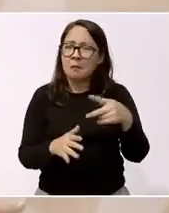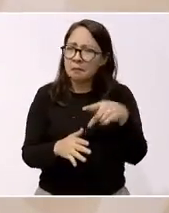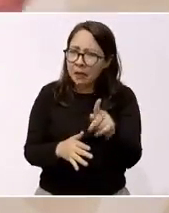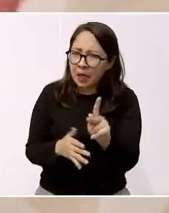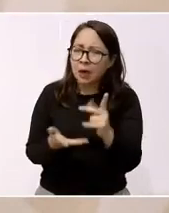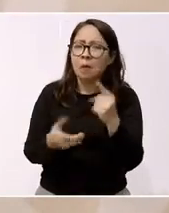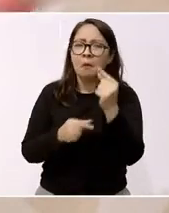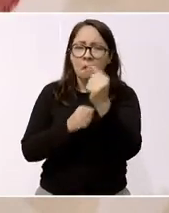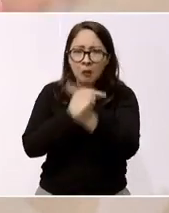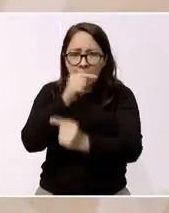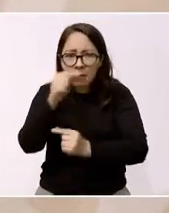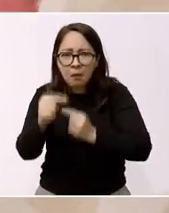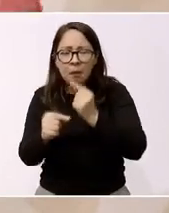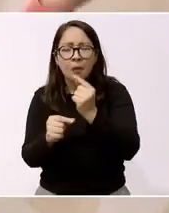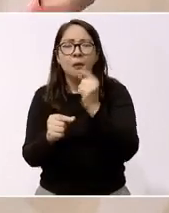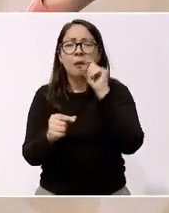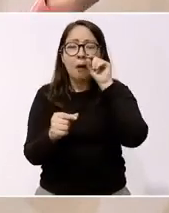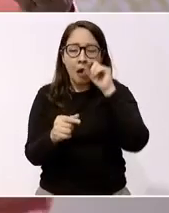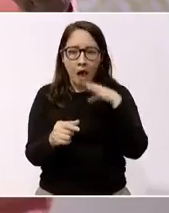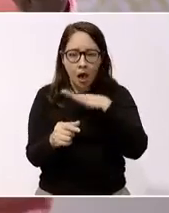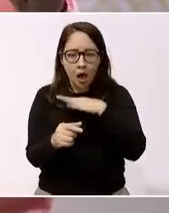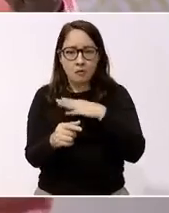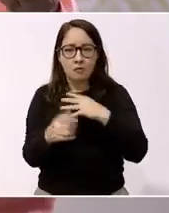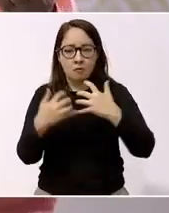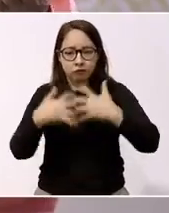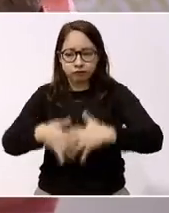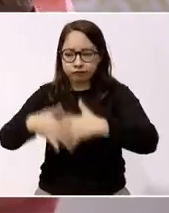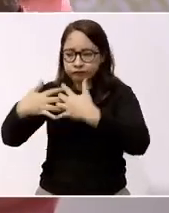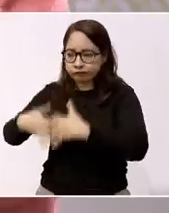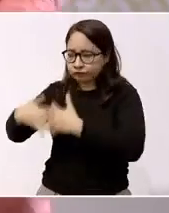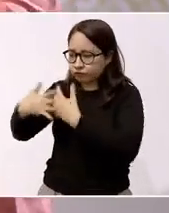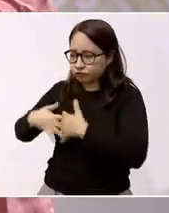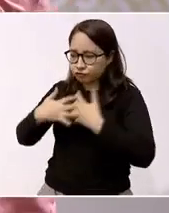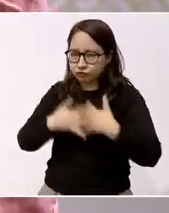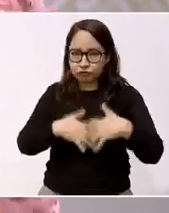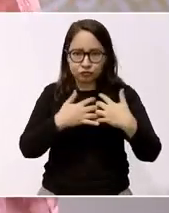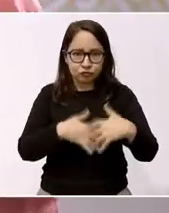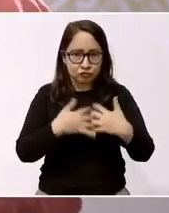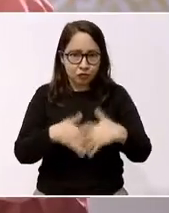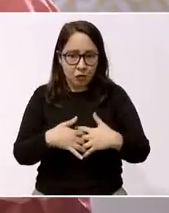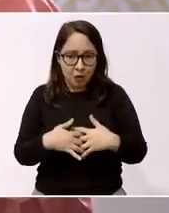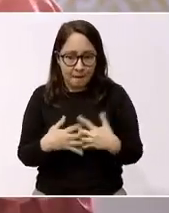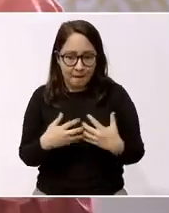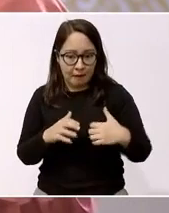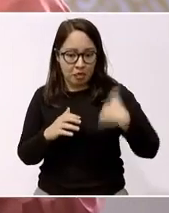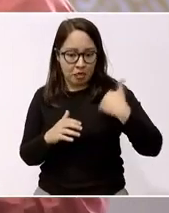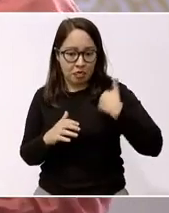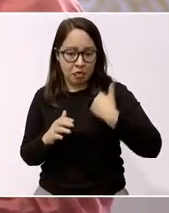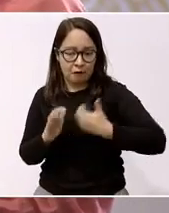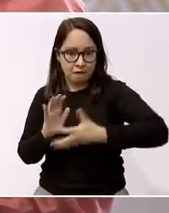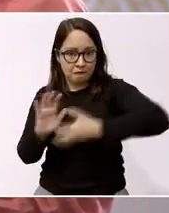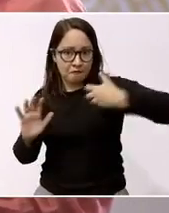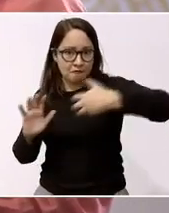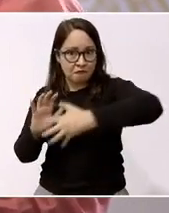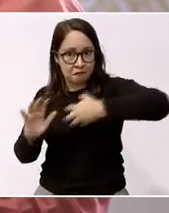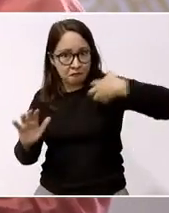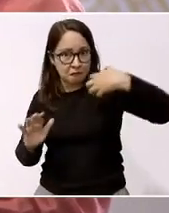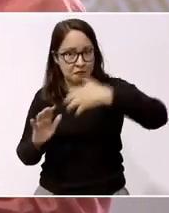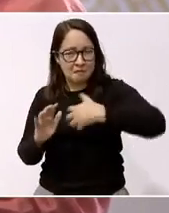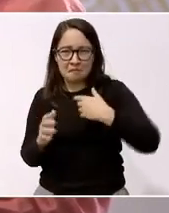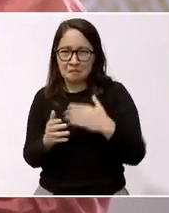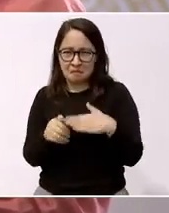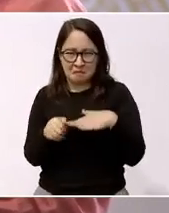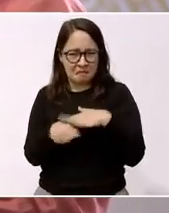vez están produciendo más. Esa hipocresía no. Nosotros con